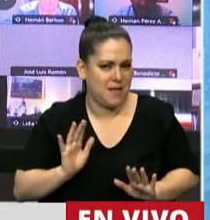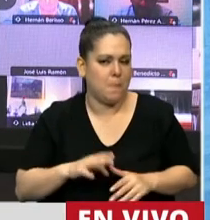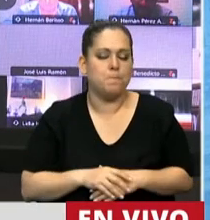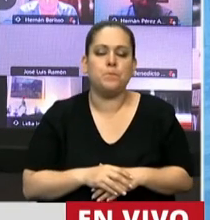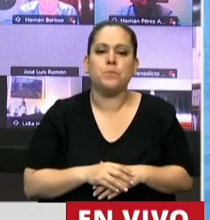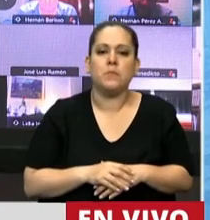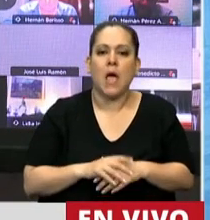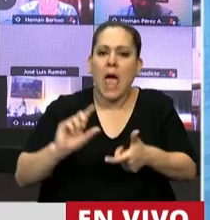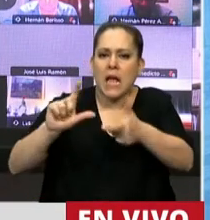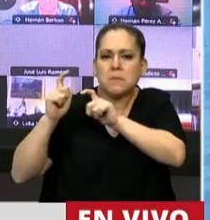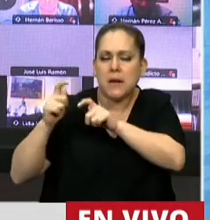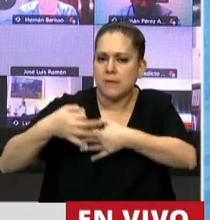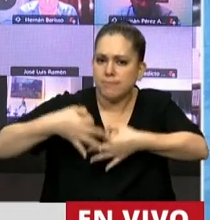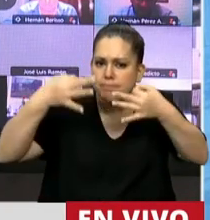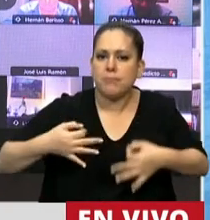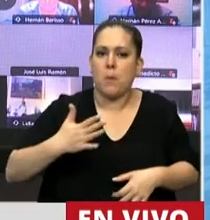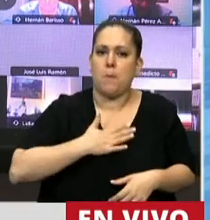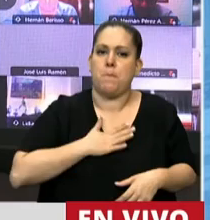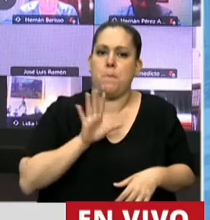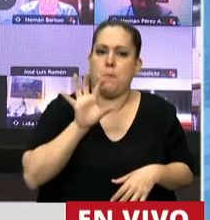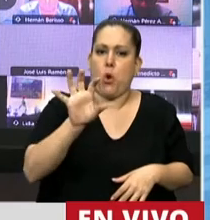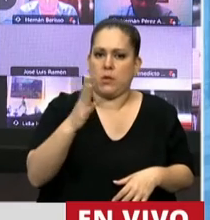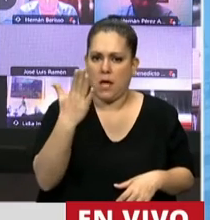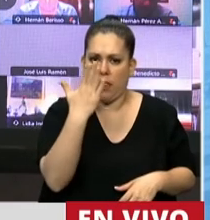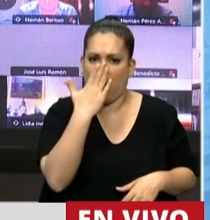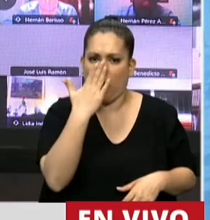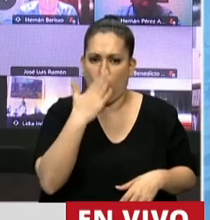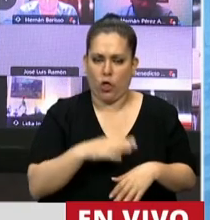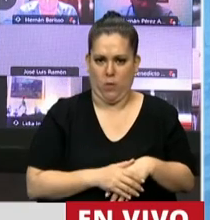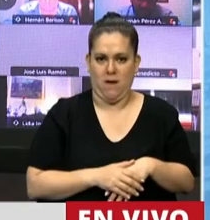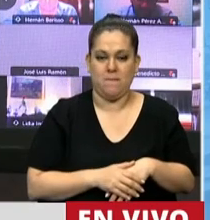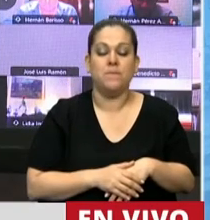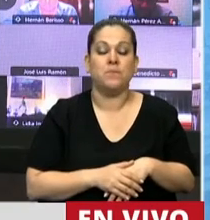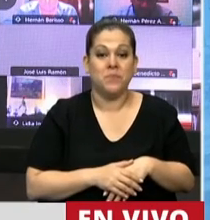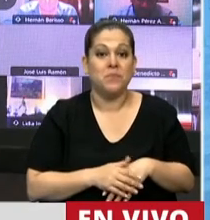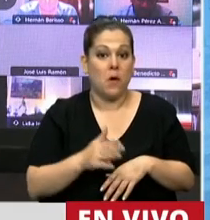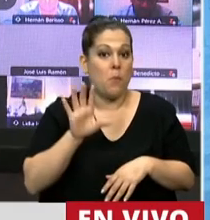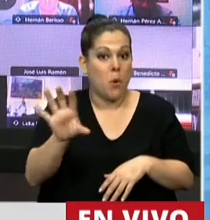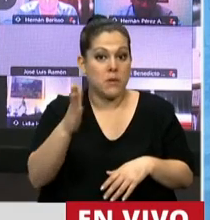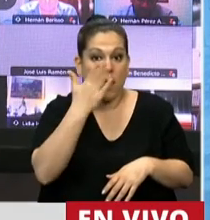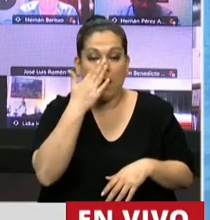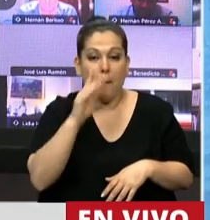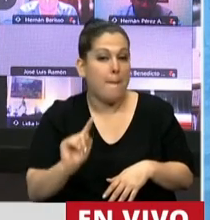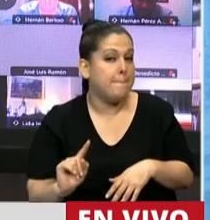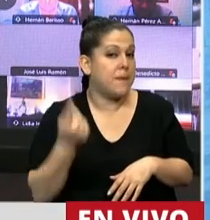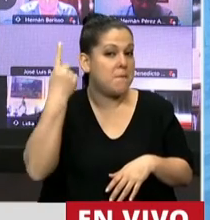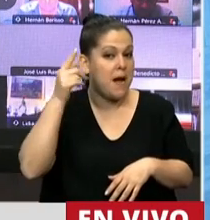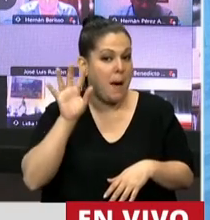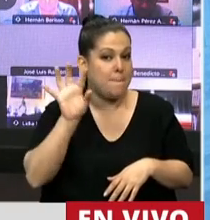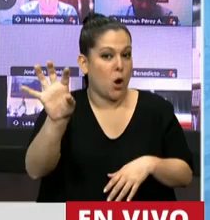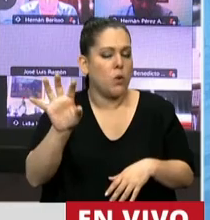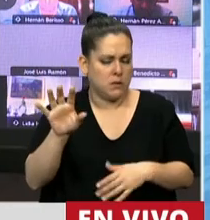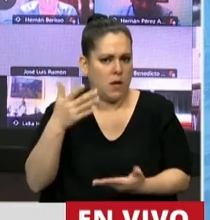concreta de nuestra provincia de córdoba que fue la primera del país en llevar adelante una